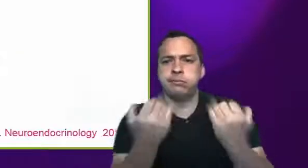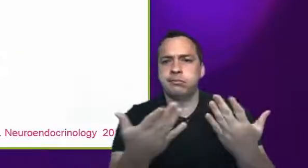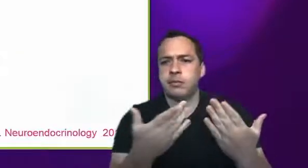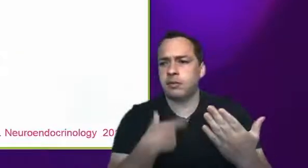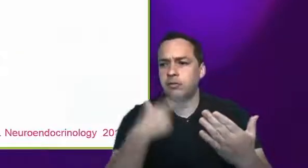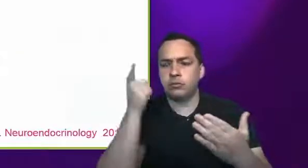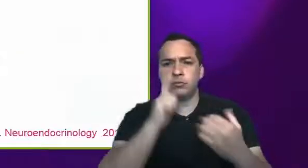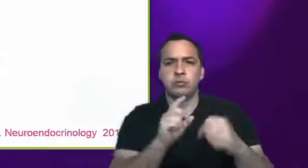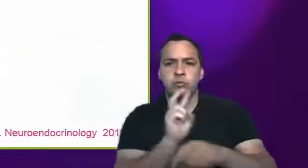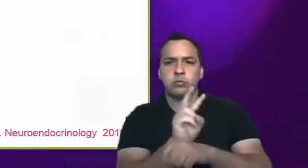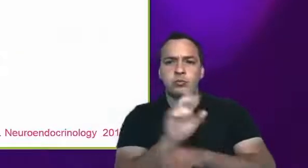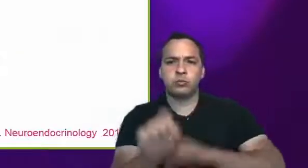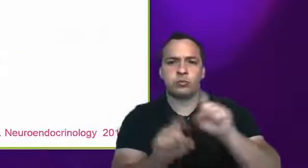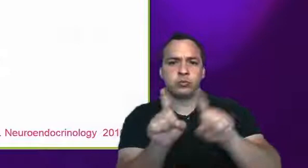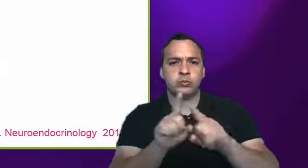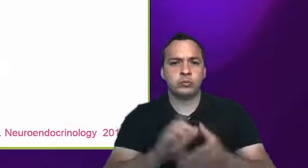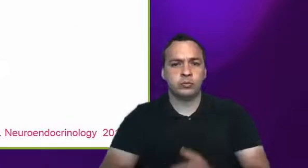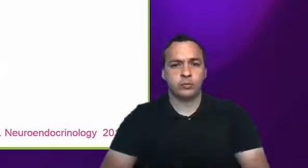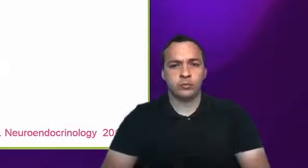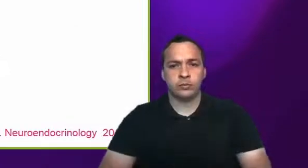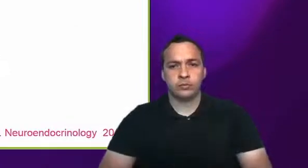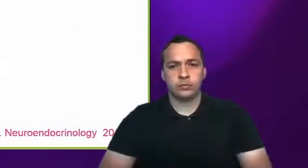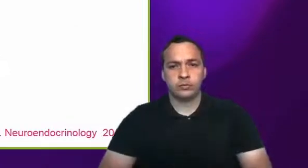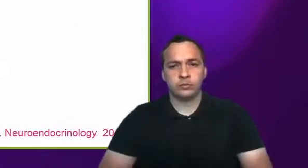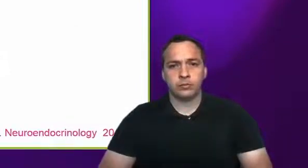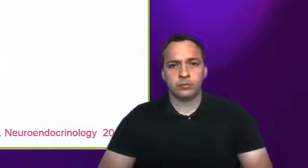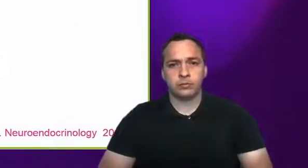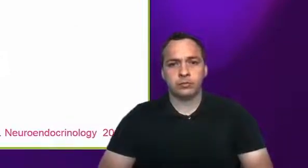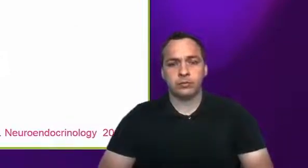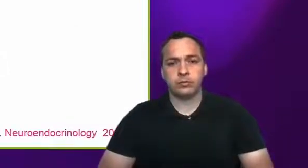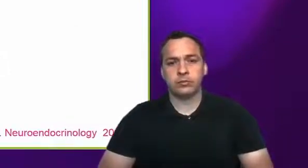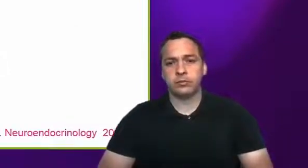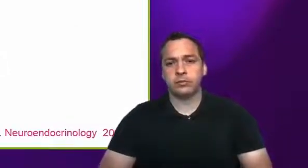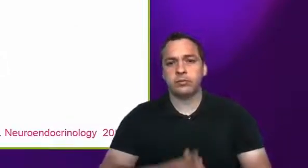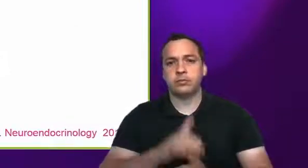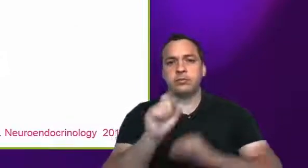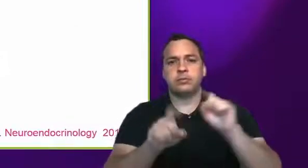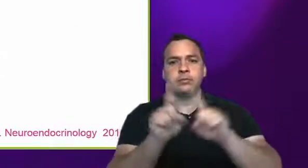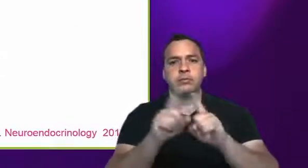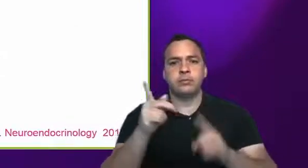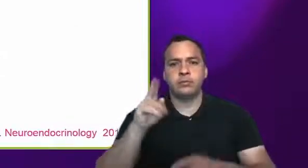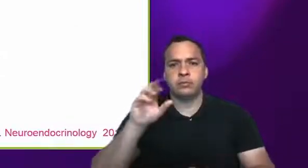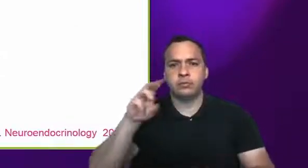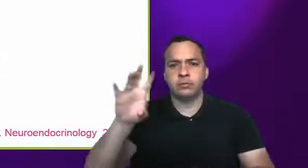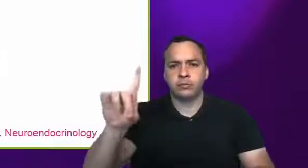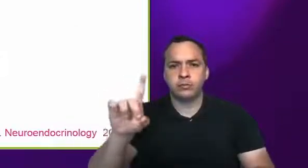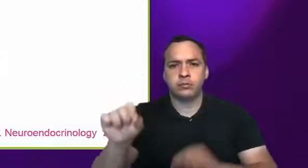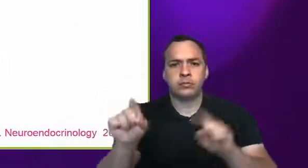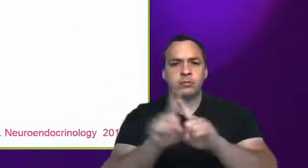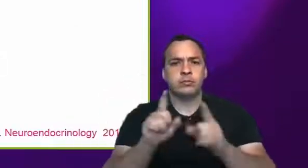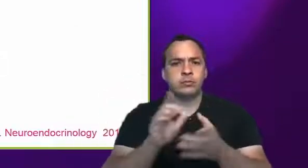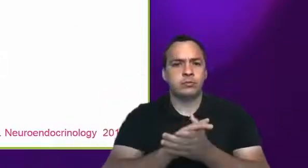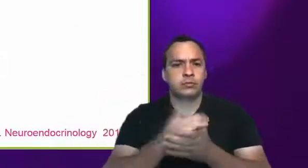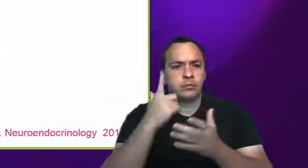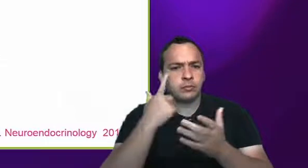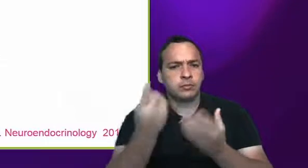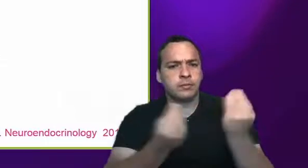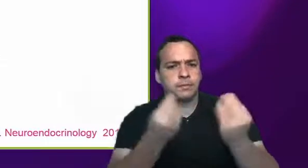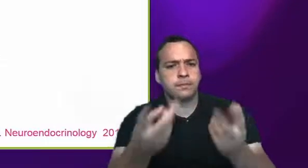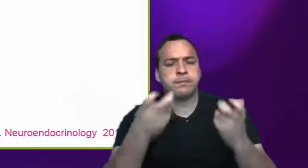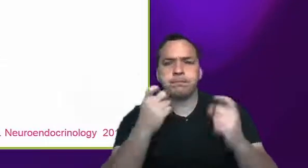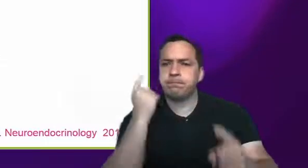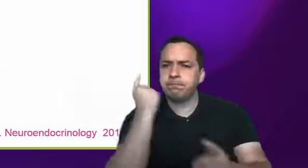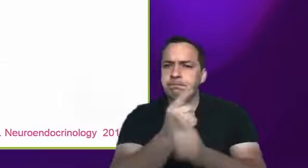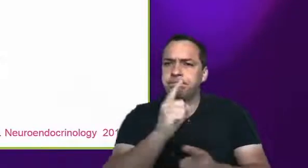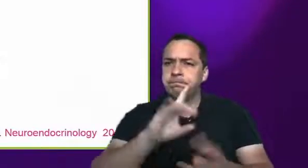Si vamos a ver en estudios de oncología médica, como es este viejo estudio de la PROMI Trial, vemos que en realidad